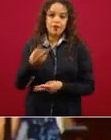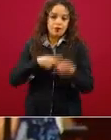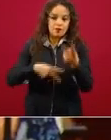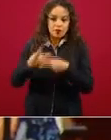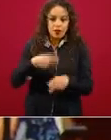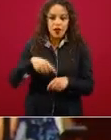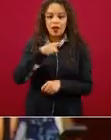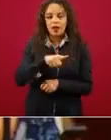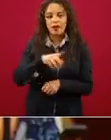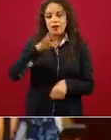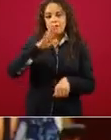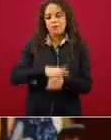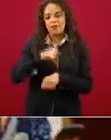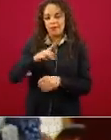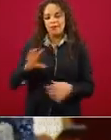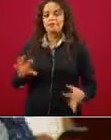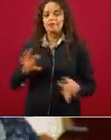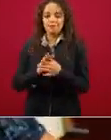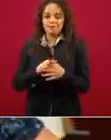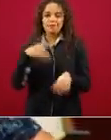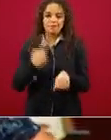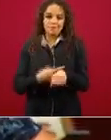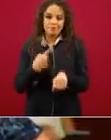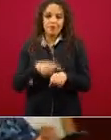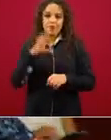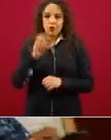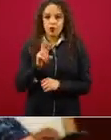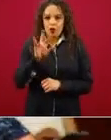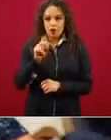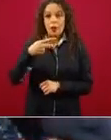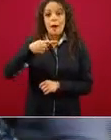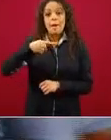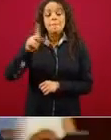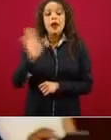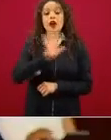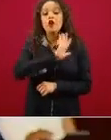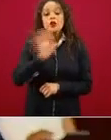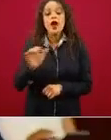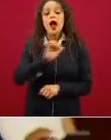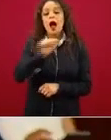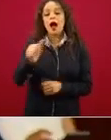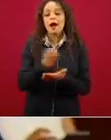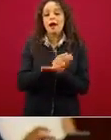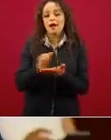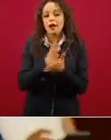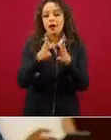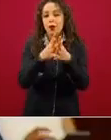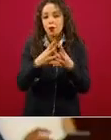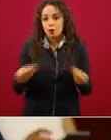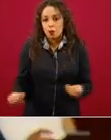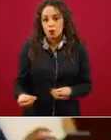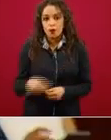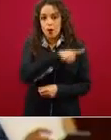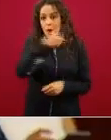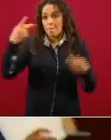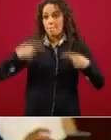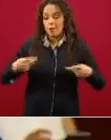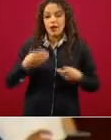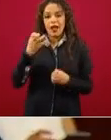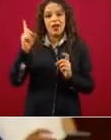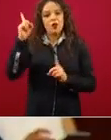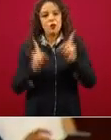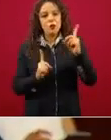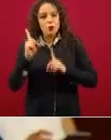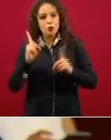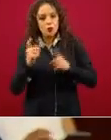COVID, pues, que está relacionado con el COVID, pero en su recuperación. En su recuperación, la gente pregunta mucho esta parte de